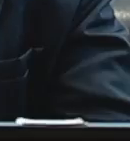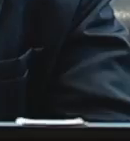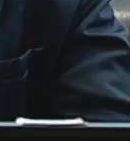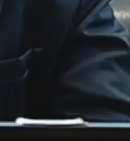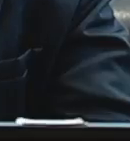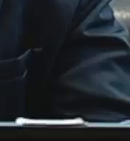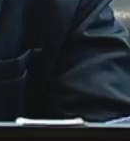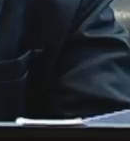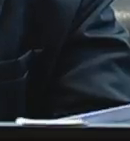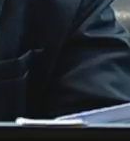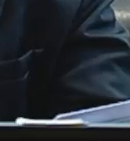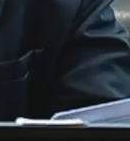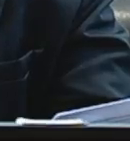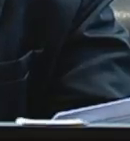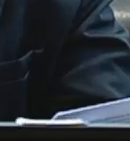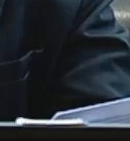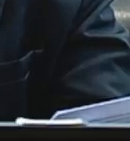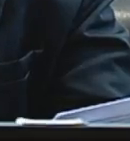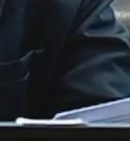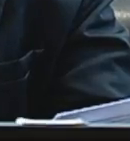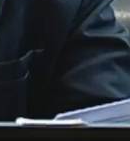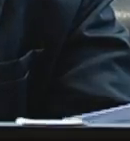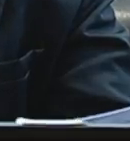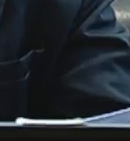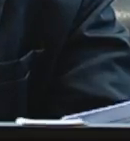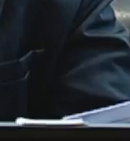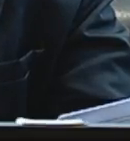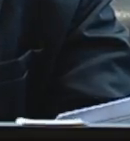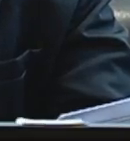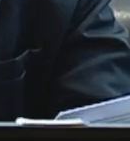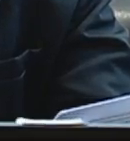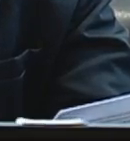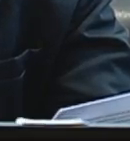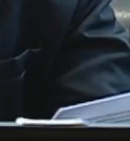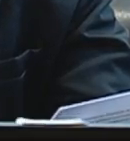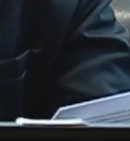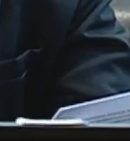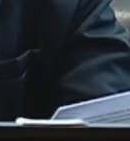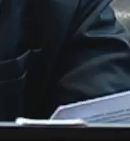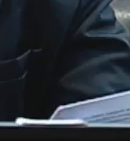nosotros crecimos el